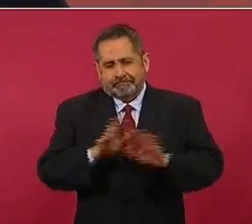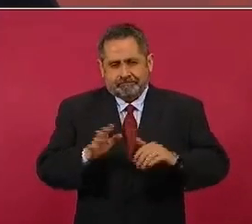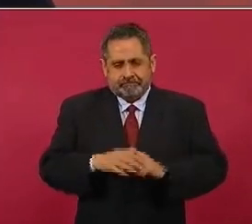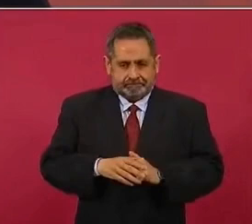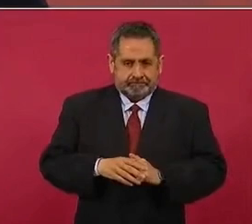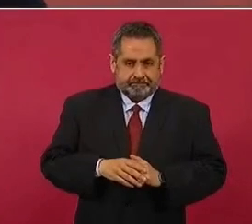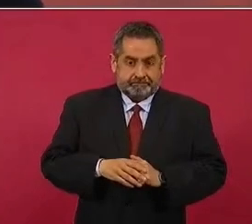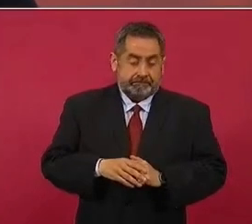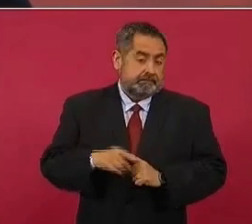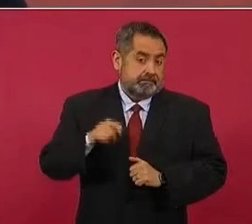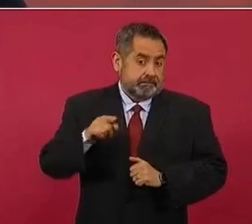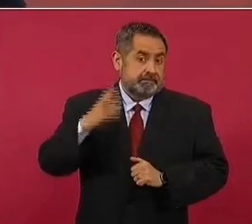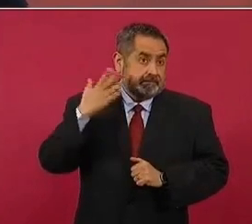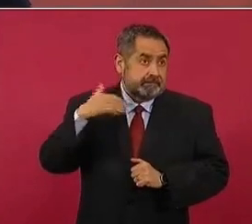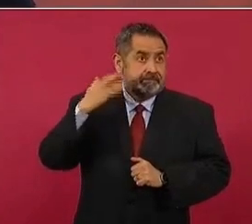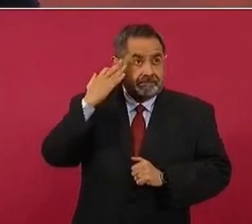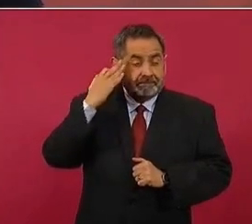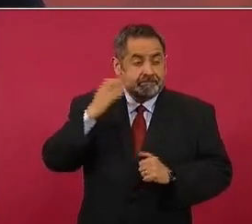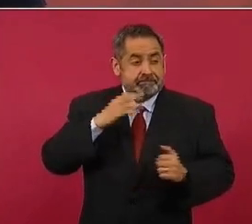tuvimos que ver,